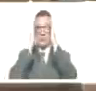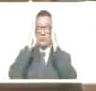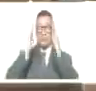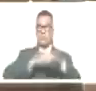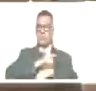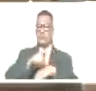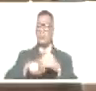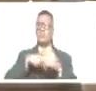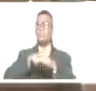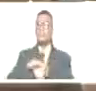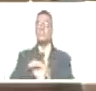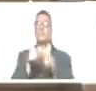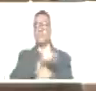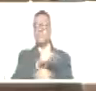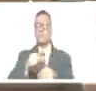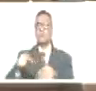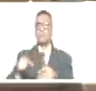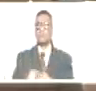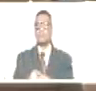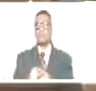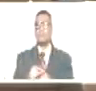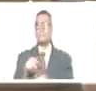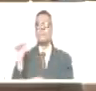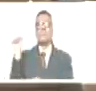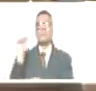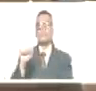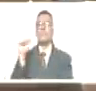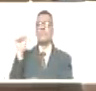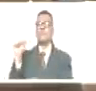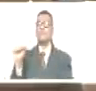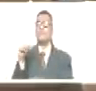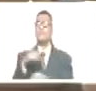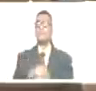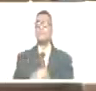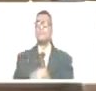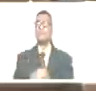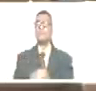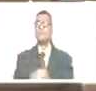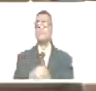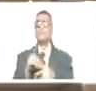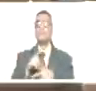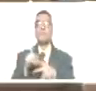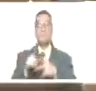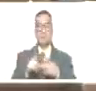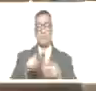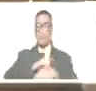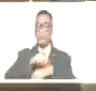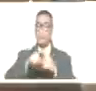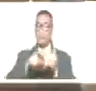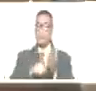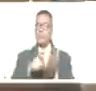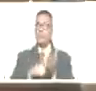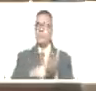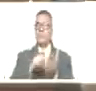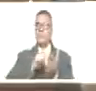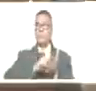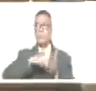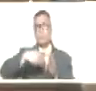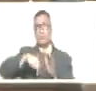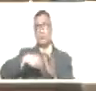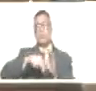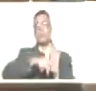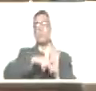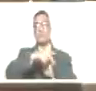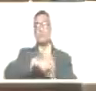las personas con trastorno del espectro autista, complementando las normas existentes en la